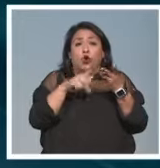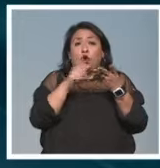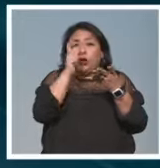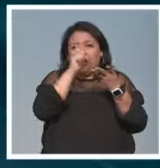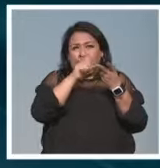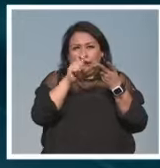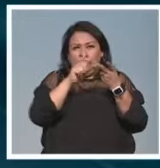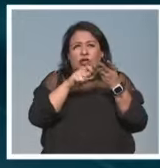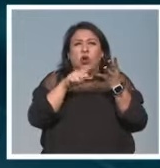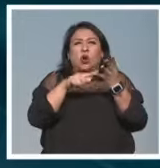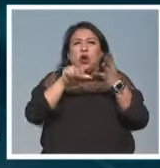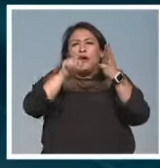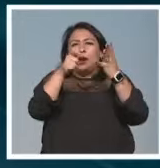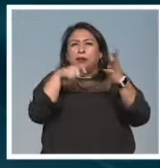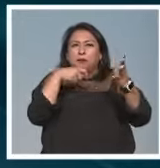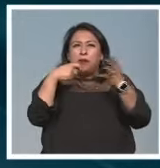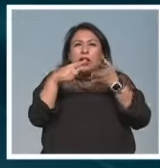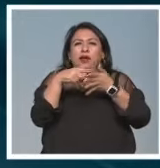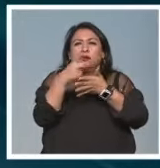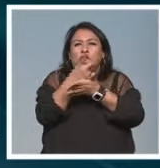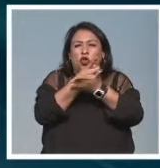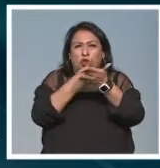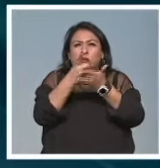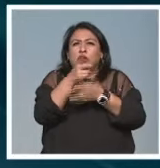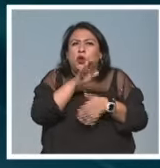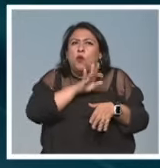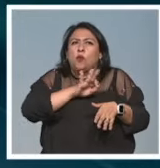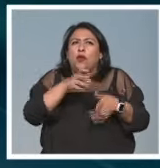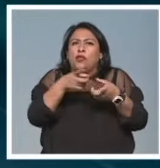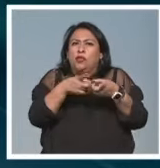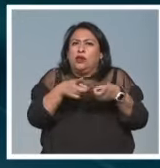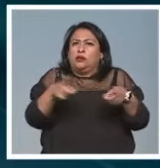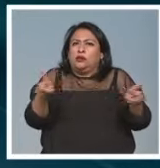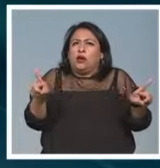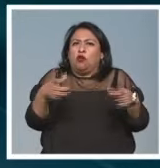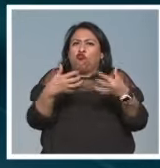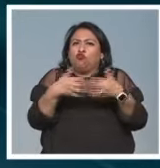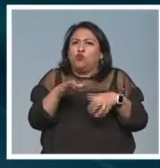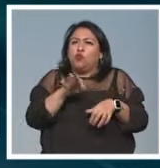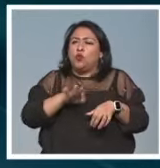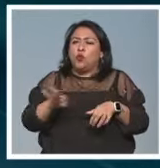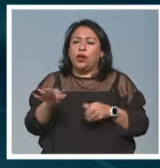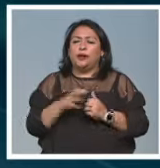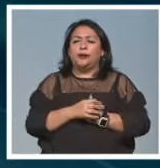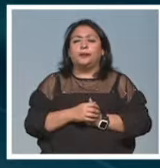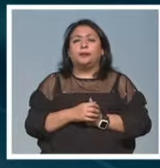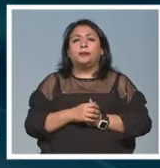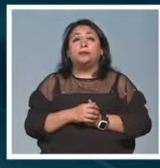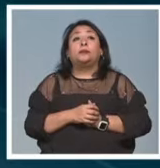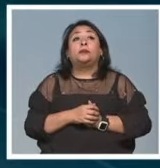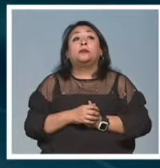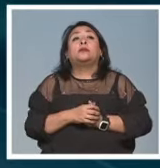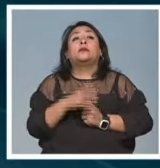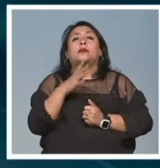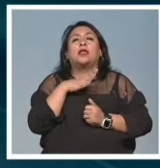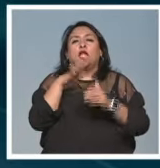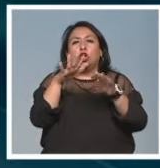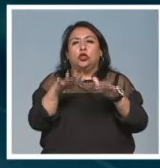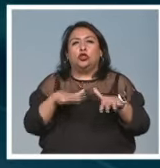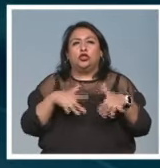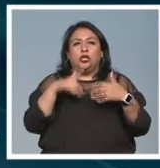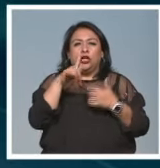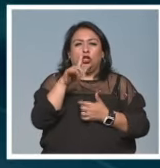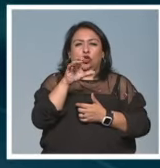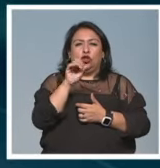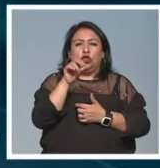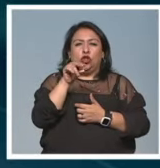escritores, artistas plásticos y diseñadores que permitió el desarrollo de una industria. Se toma el concierto de London After